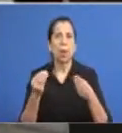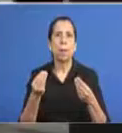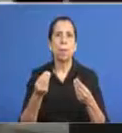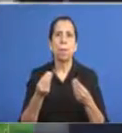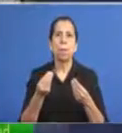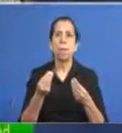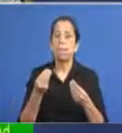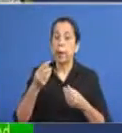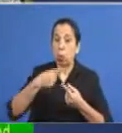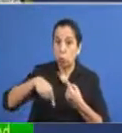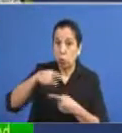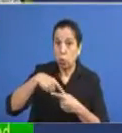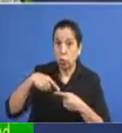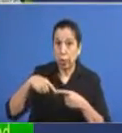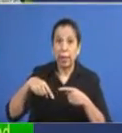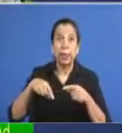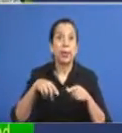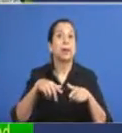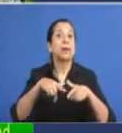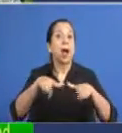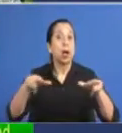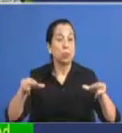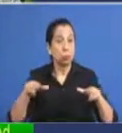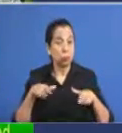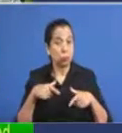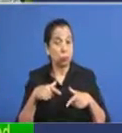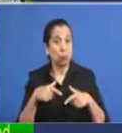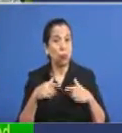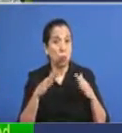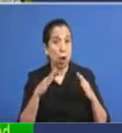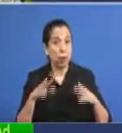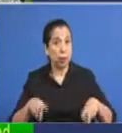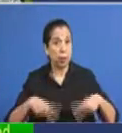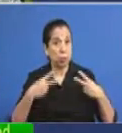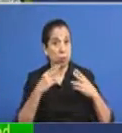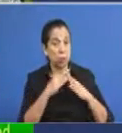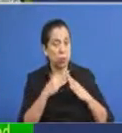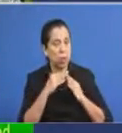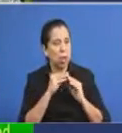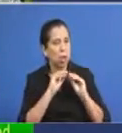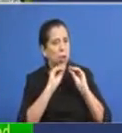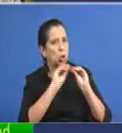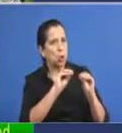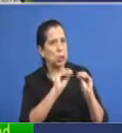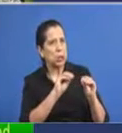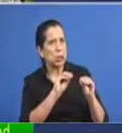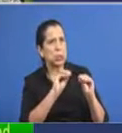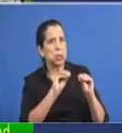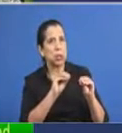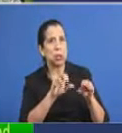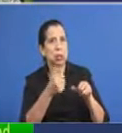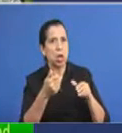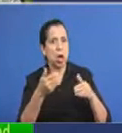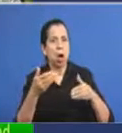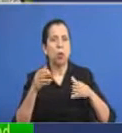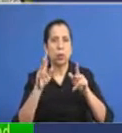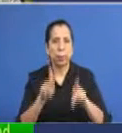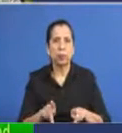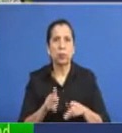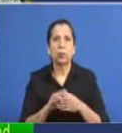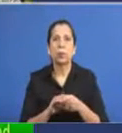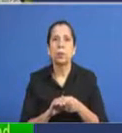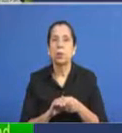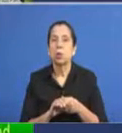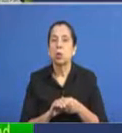ellos regresen a sus lugares nuevamente, por ejemplo, entonces ellos transmitan la información a otros lugares y la gente vaya entrando más en conciencia. Como nosotros